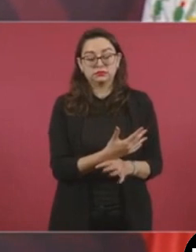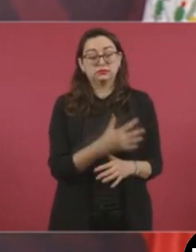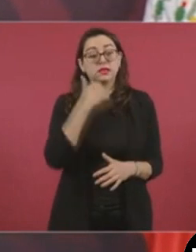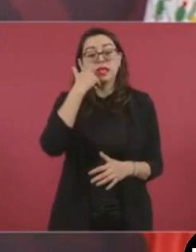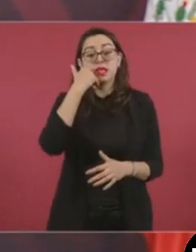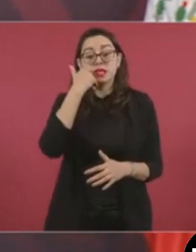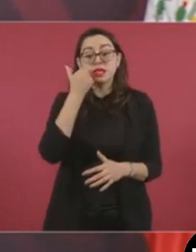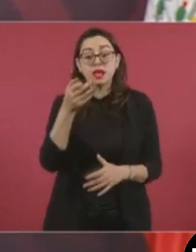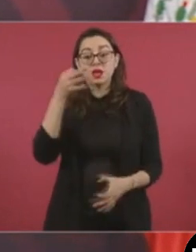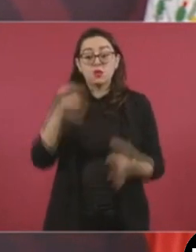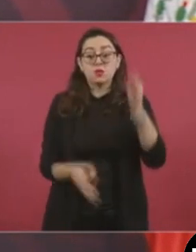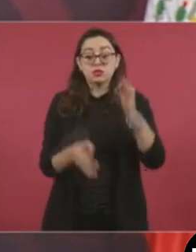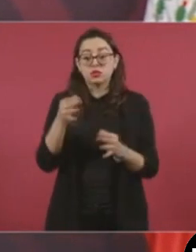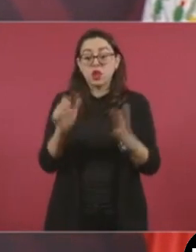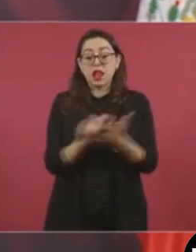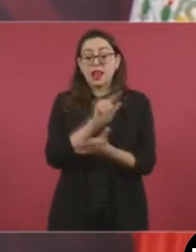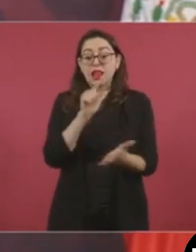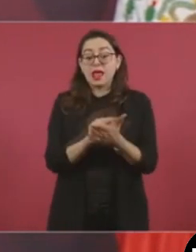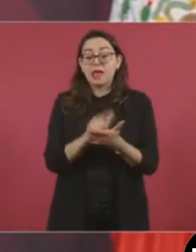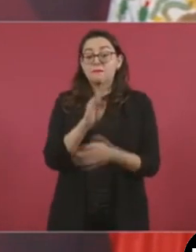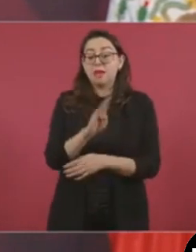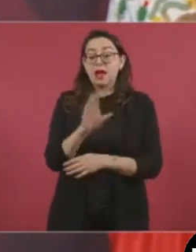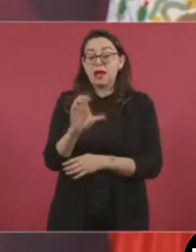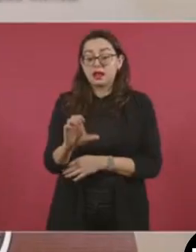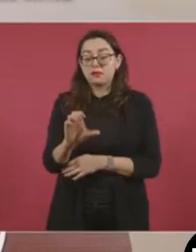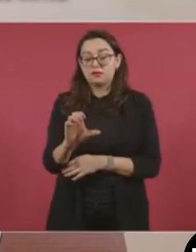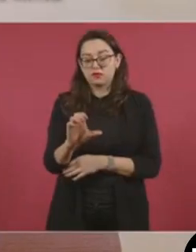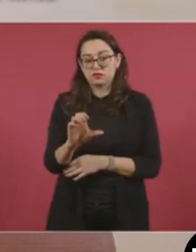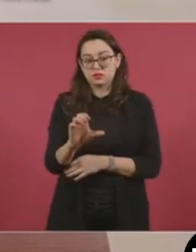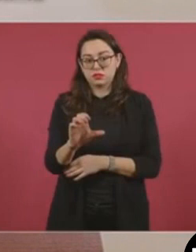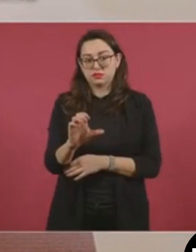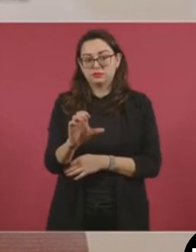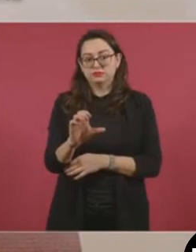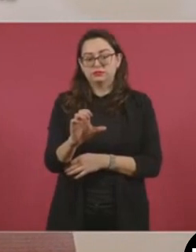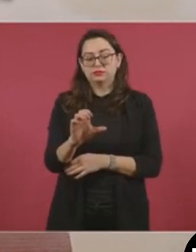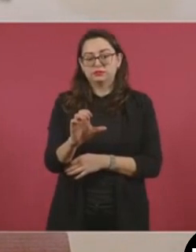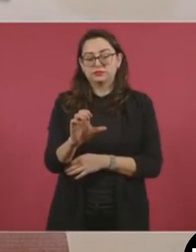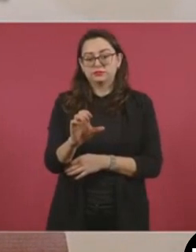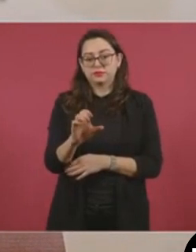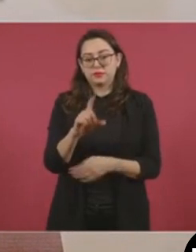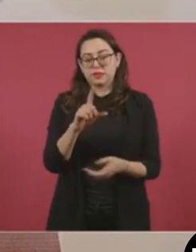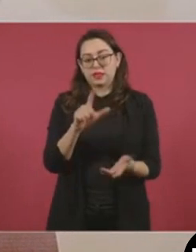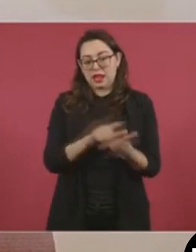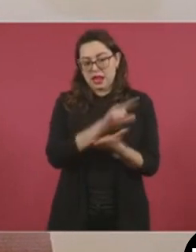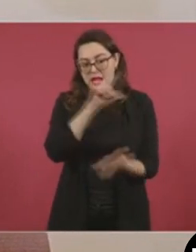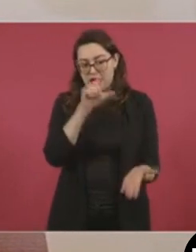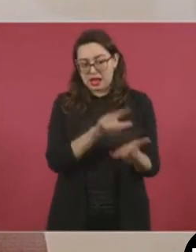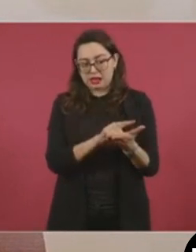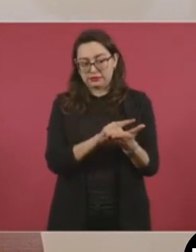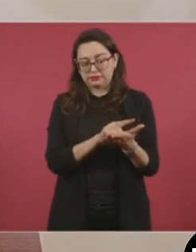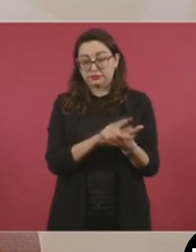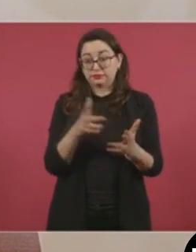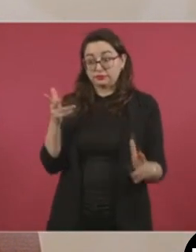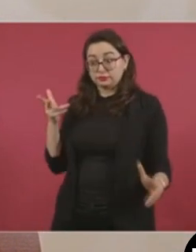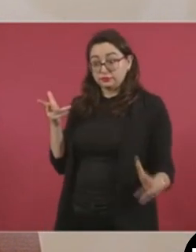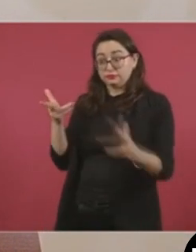California, porque de acuerdo a la ley de Baja California, este